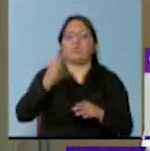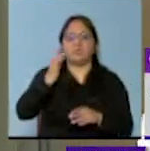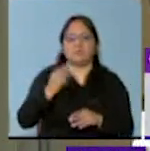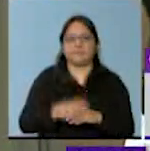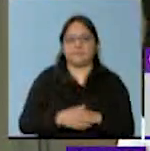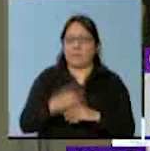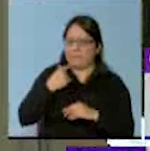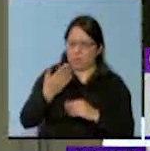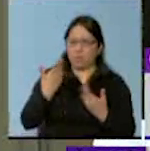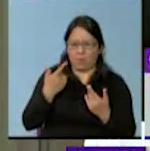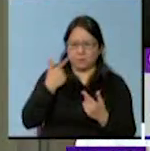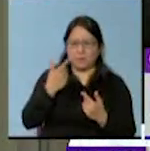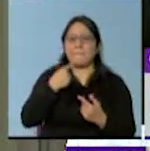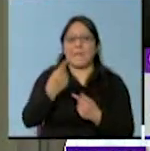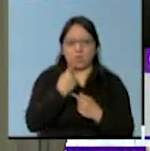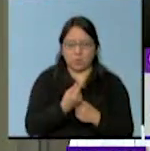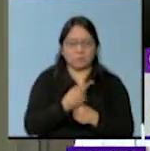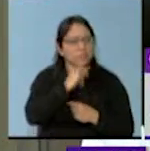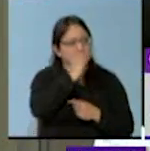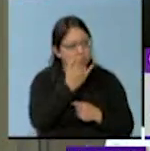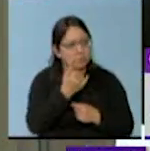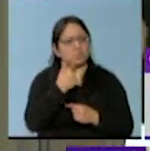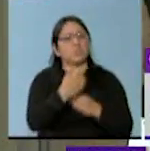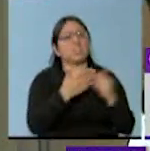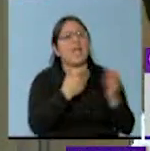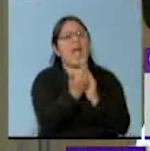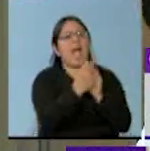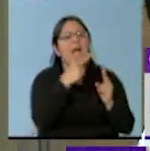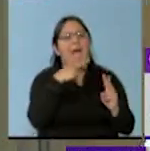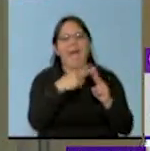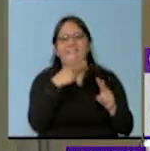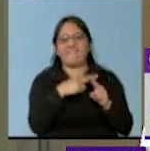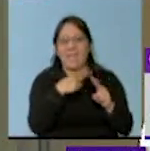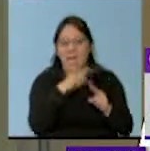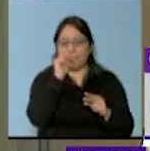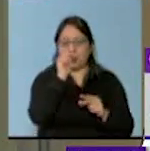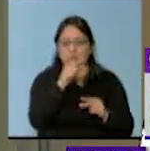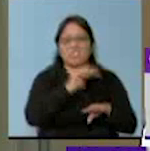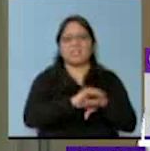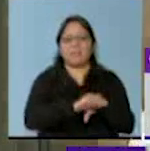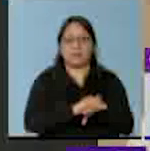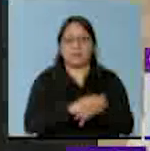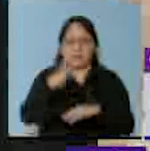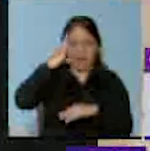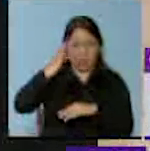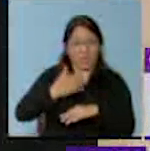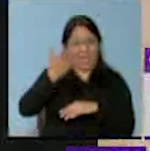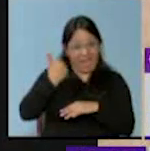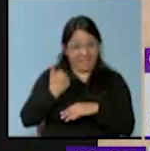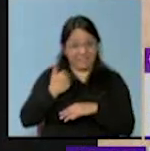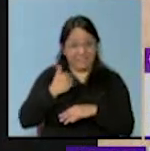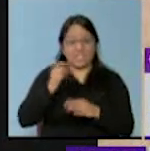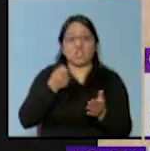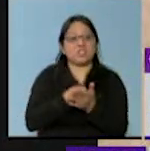nosotros hablamos con los responsables acá de quienes tienen la concesión del cobre en estacionamiento recordemos que antes no se cobraba después que tuvo aeropuerto